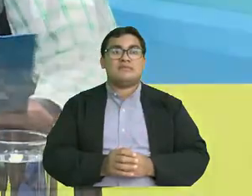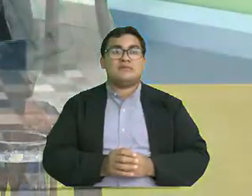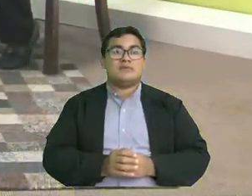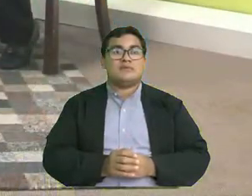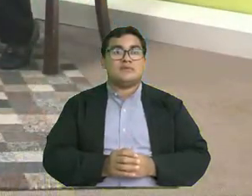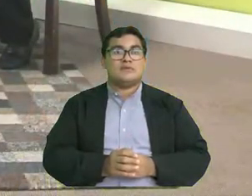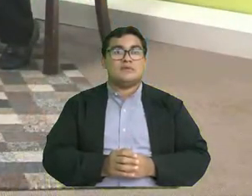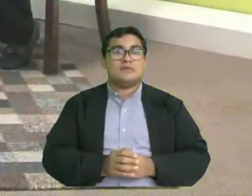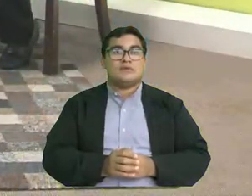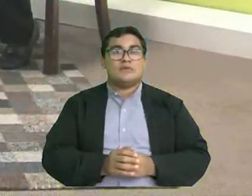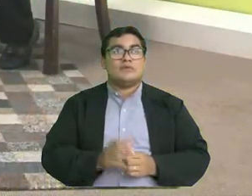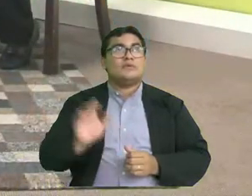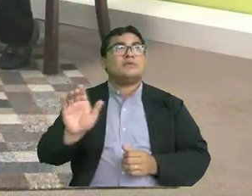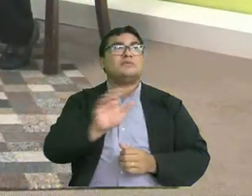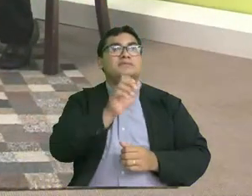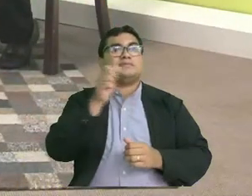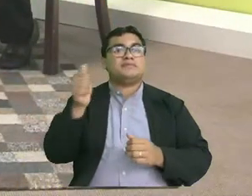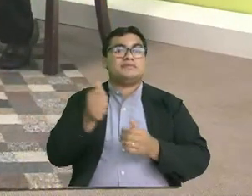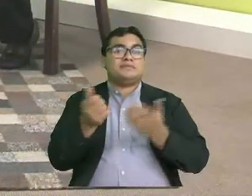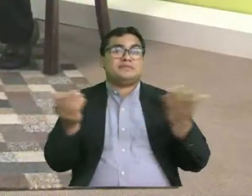Hay otra situación